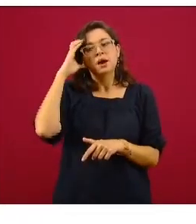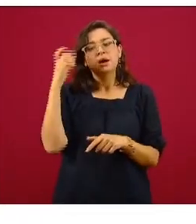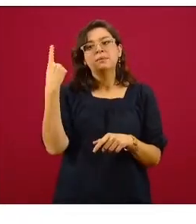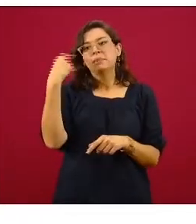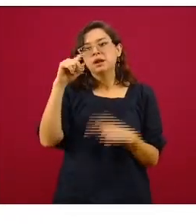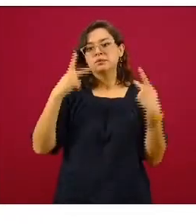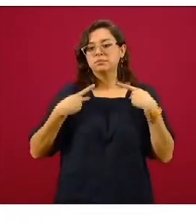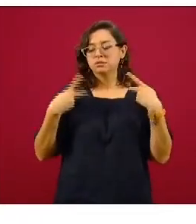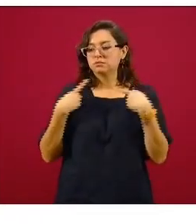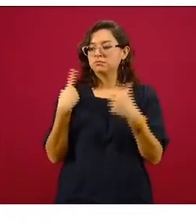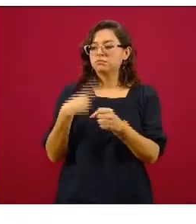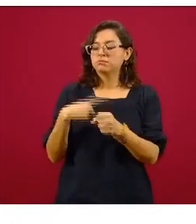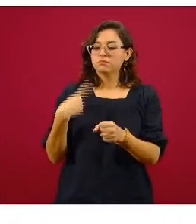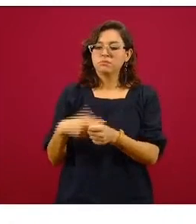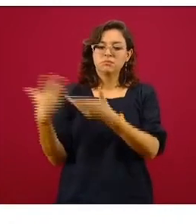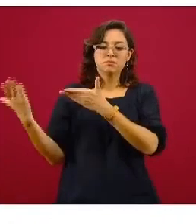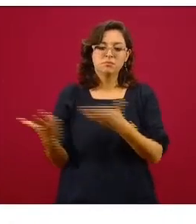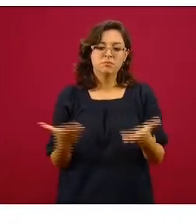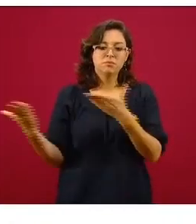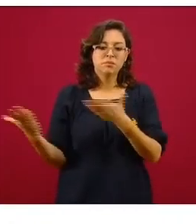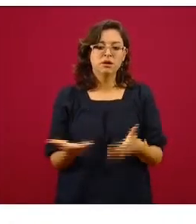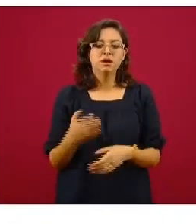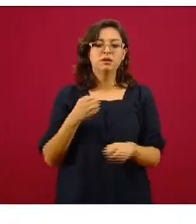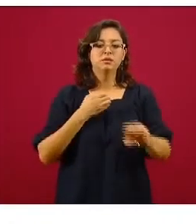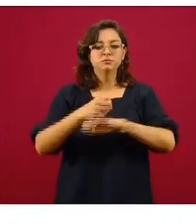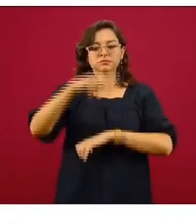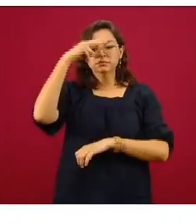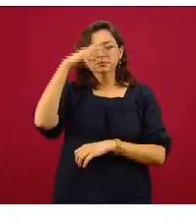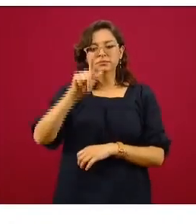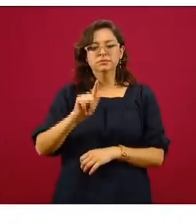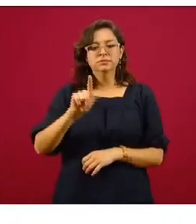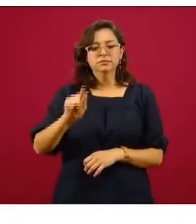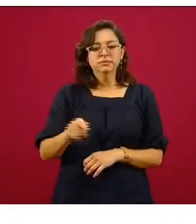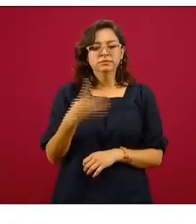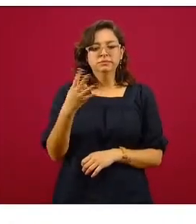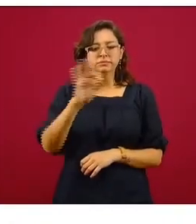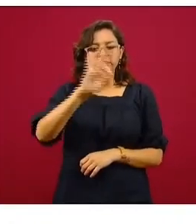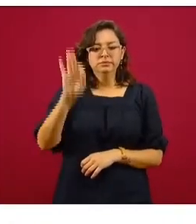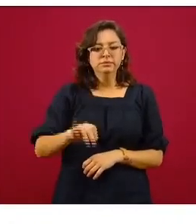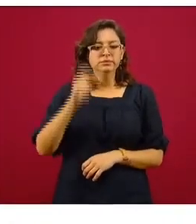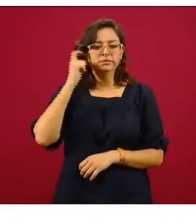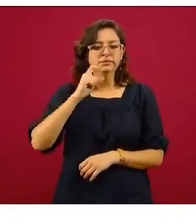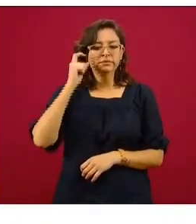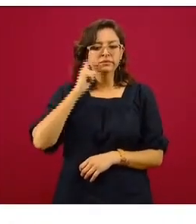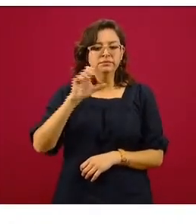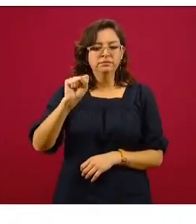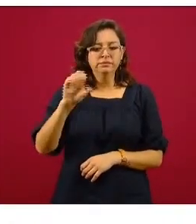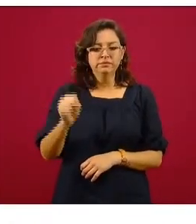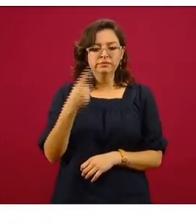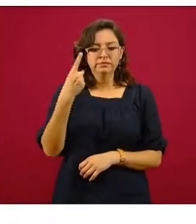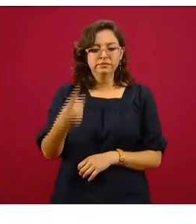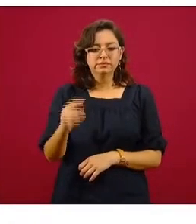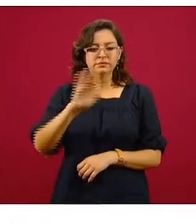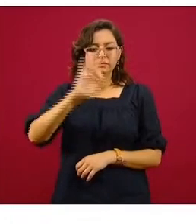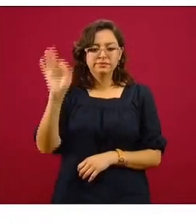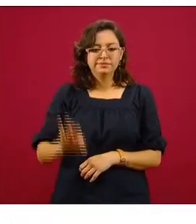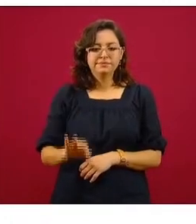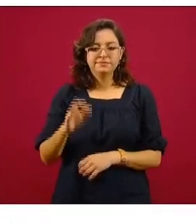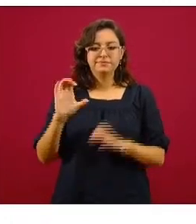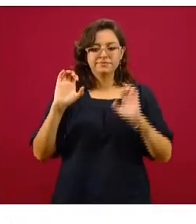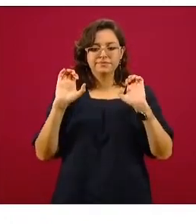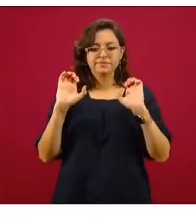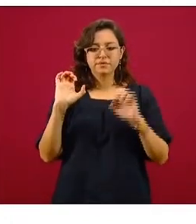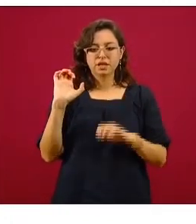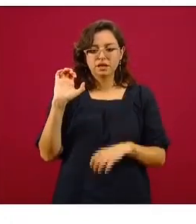las necesitan. Estado de México 74, Guerrero 61, Chiapas 58, Baja California 55, pues bueno,